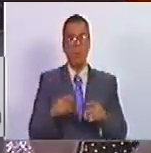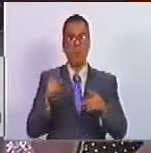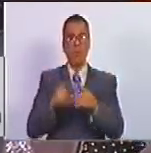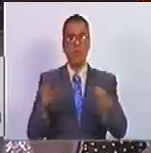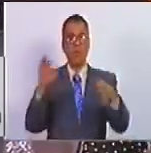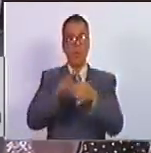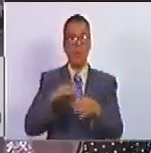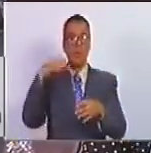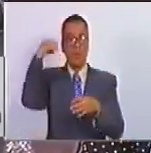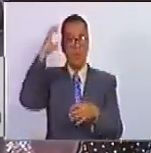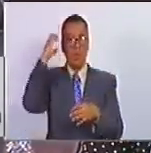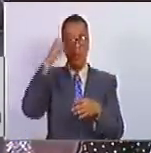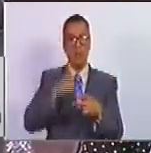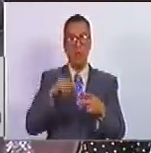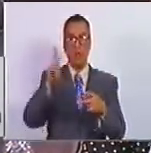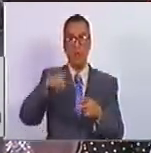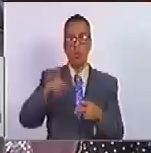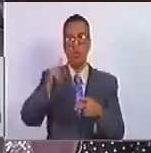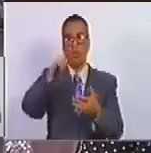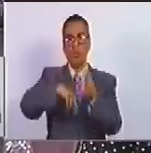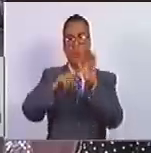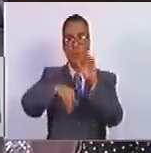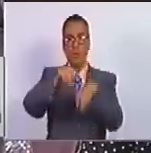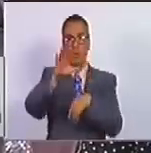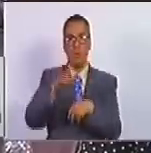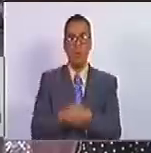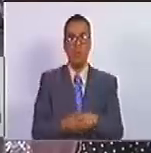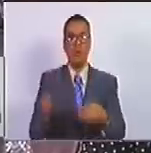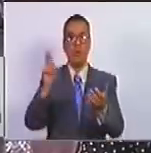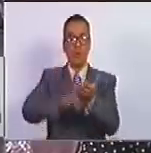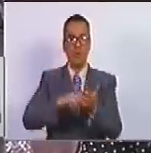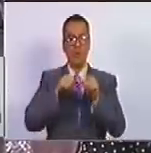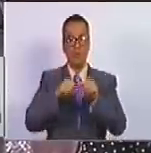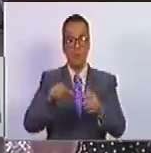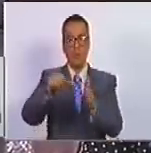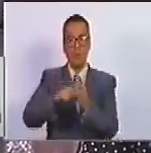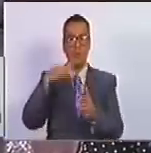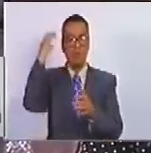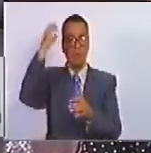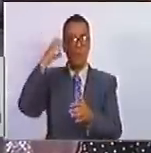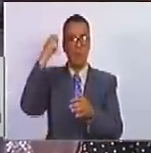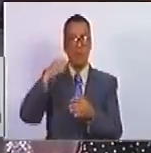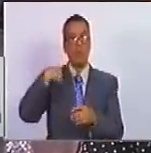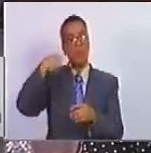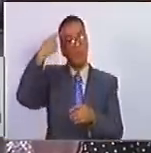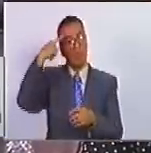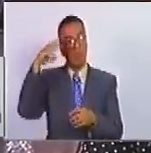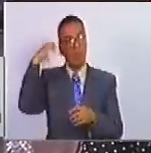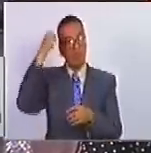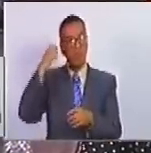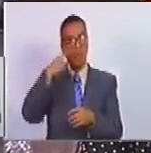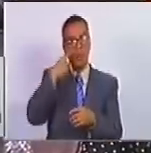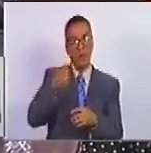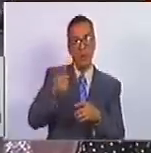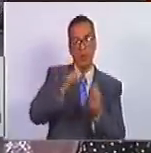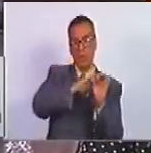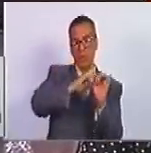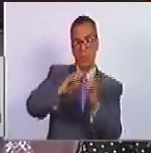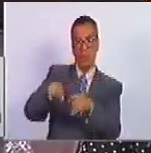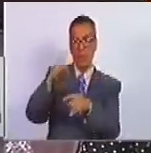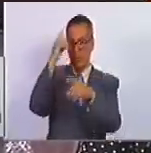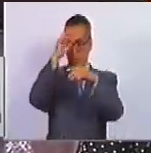Unión Europea-CELAC, no se reunían desde el 2015, se vuelve a retomar en la capital europea. Pareciera que Europa vuelve a mirar de nuevo hacia América